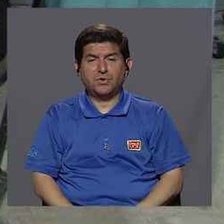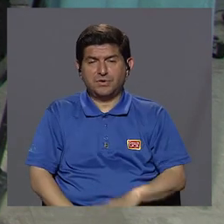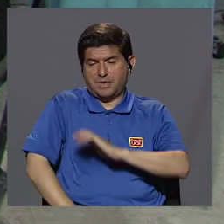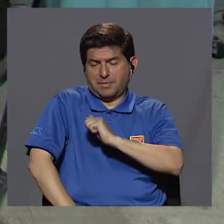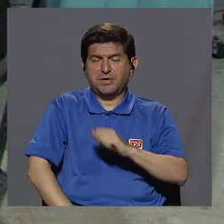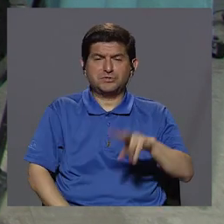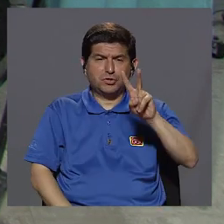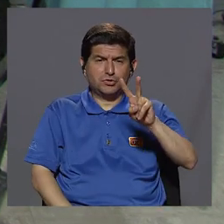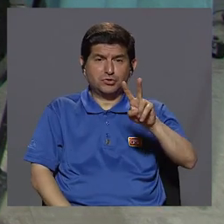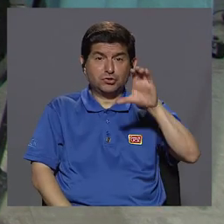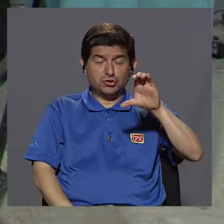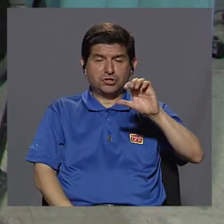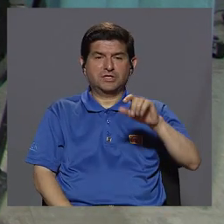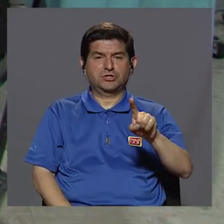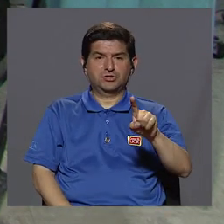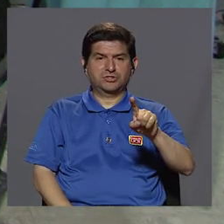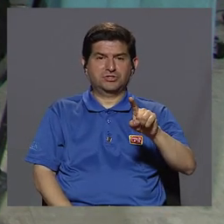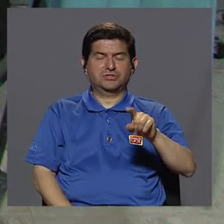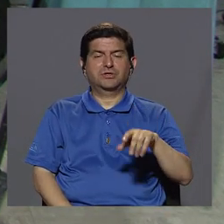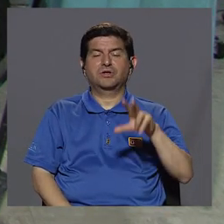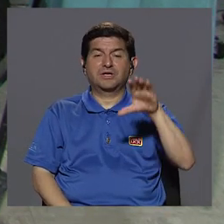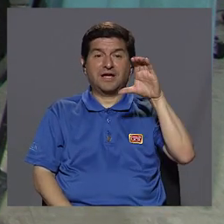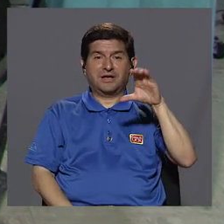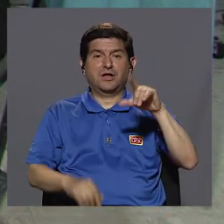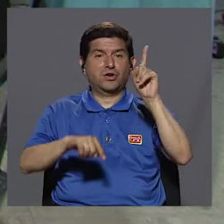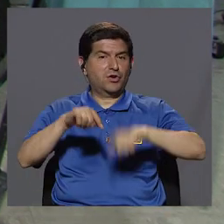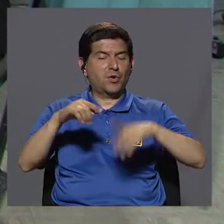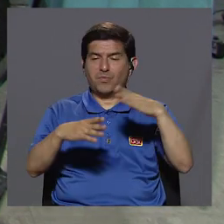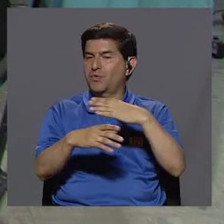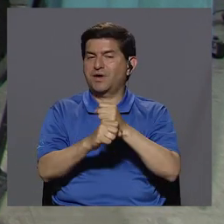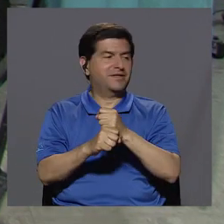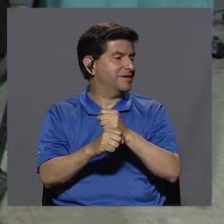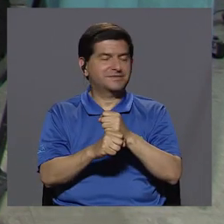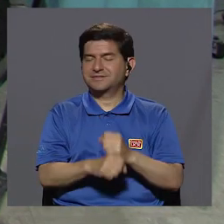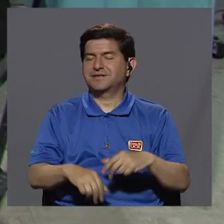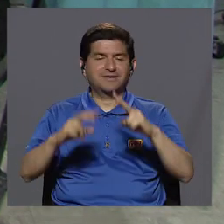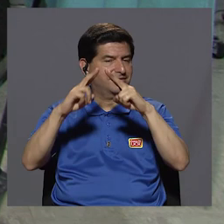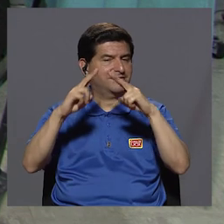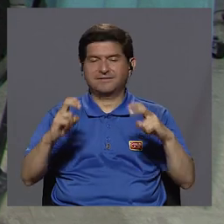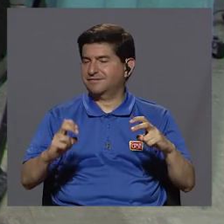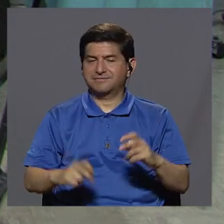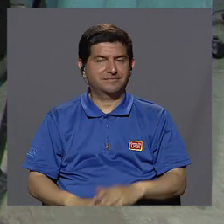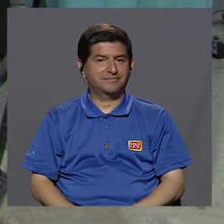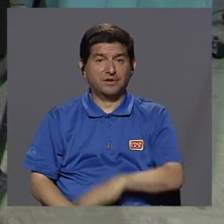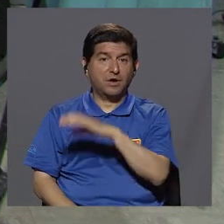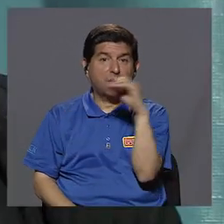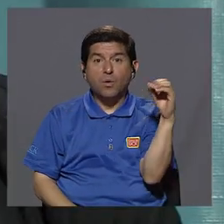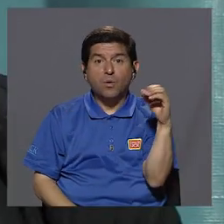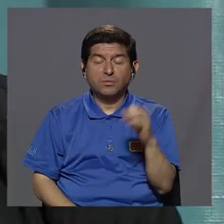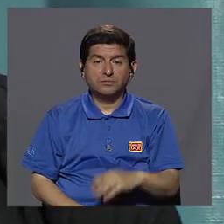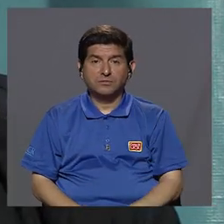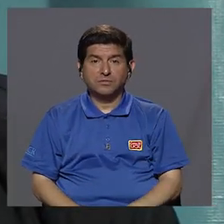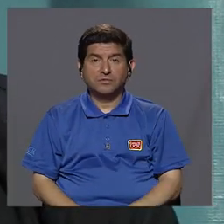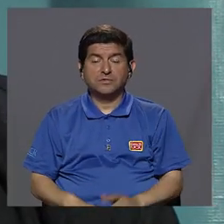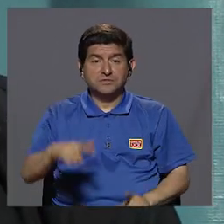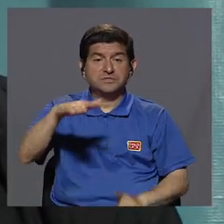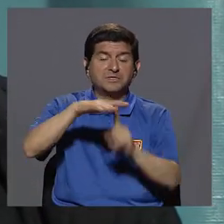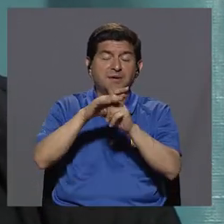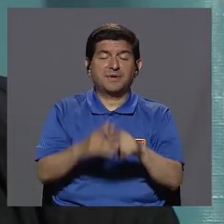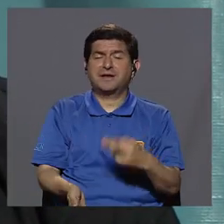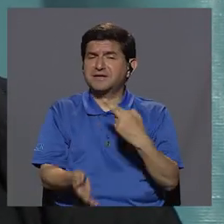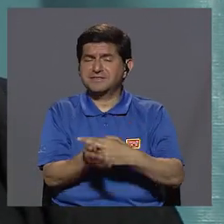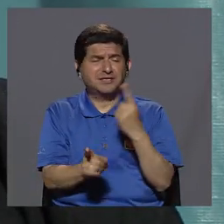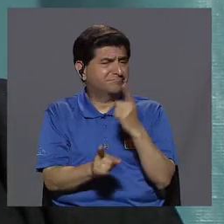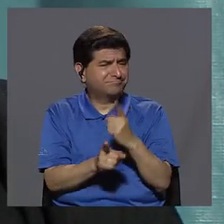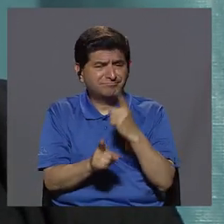con una presión de 200 100 no se le puede realizar el examen o eventualmente la aparición de arritmias